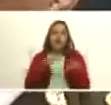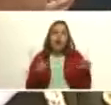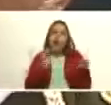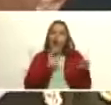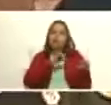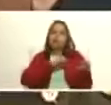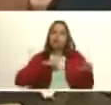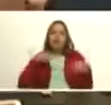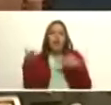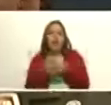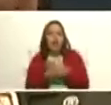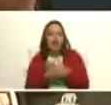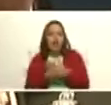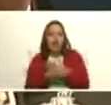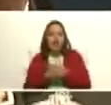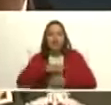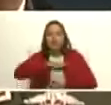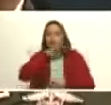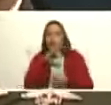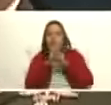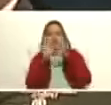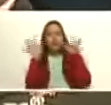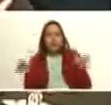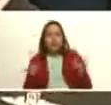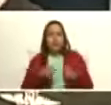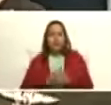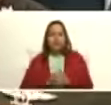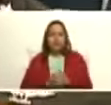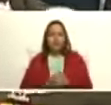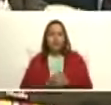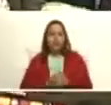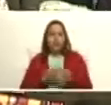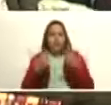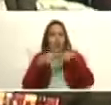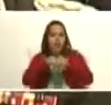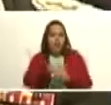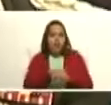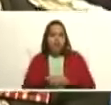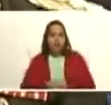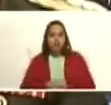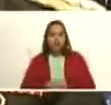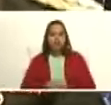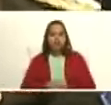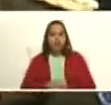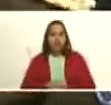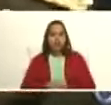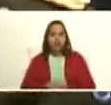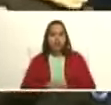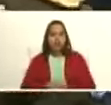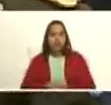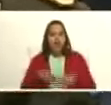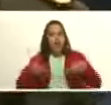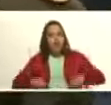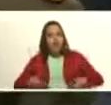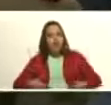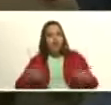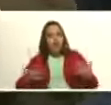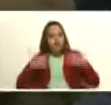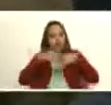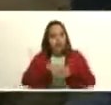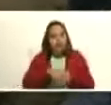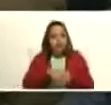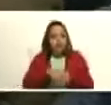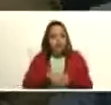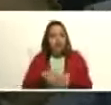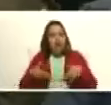privado resplandeciente, brillante, integrado en un esfuerzo mixto, en